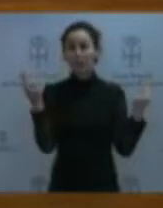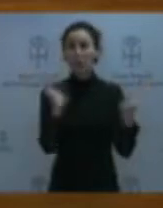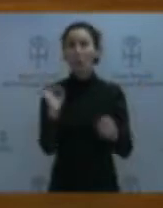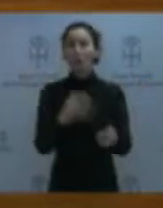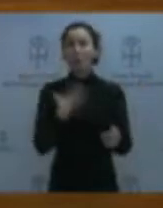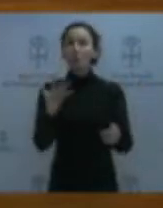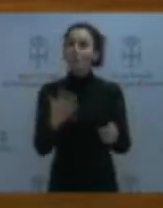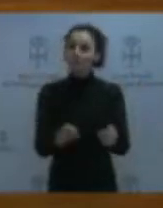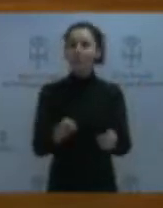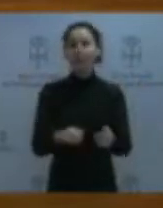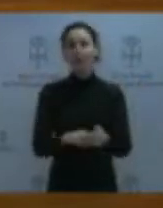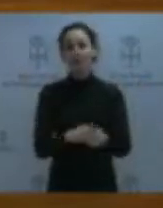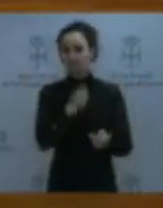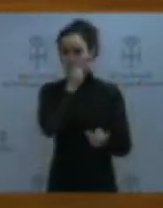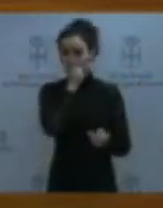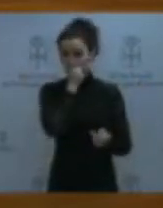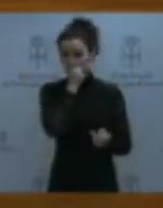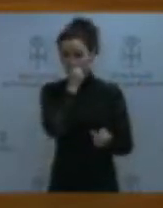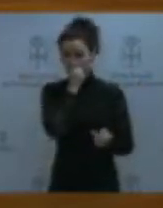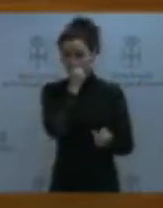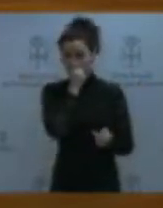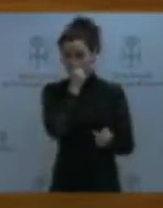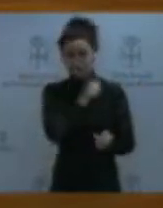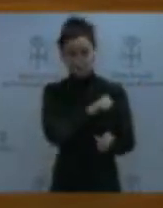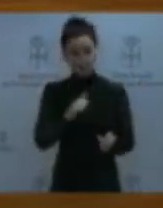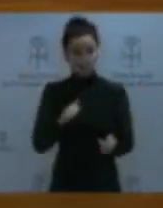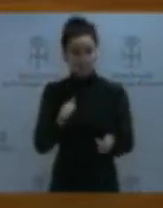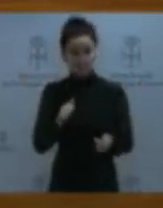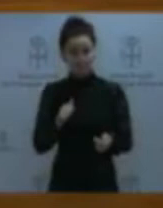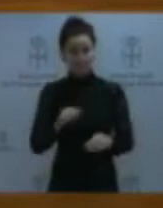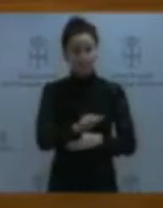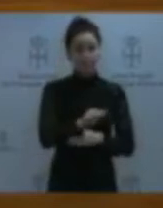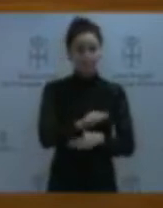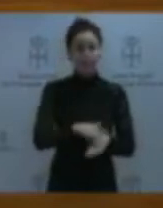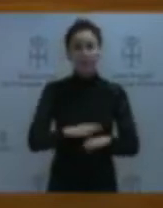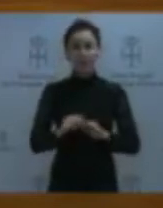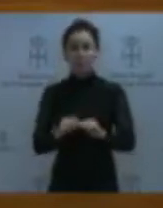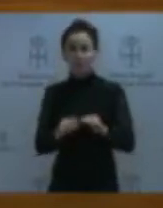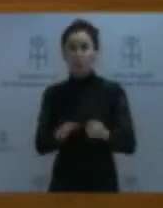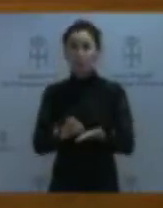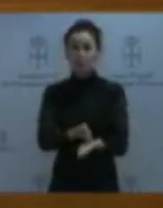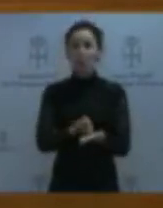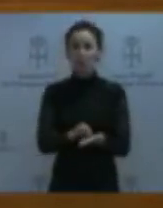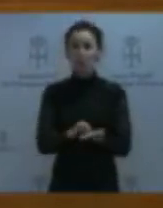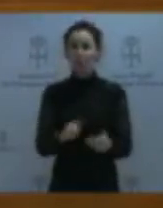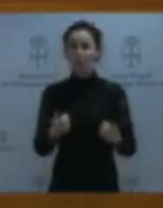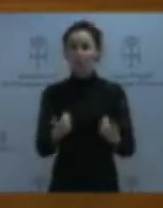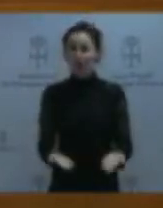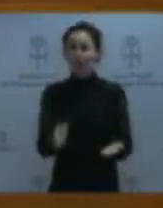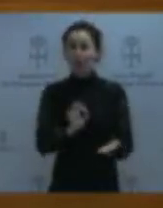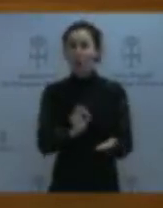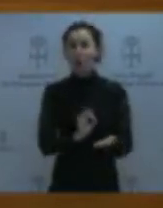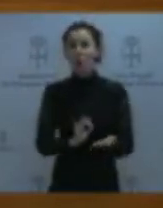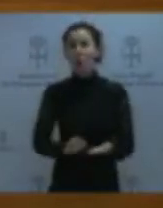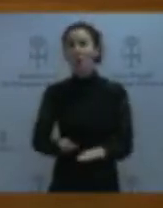ser que financiemos a los privados para que proporcionen el servicio, financiamos a las familias